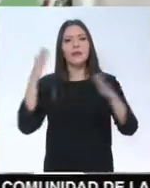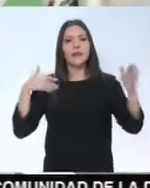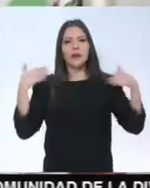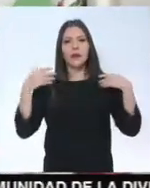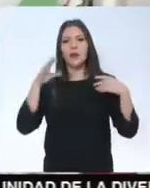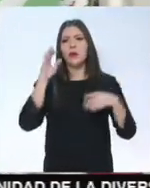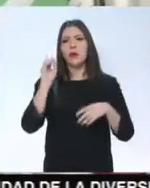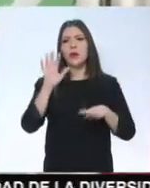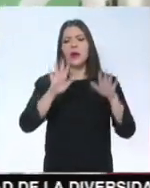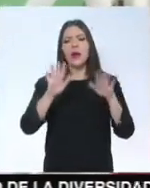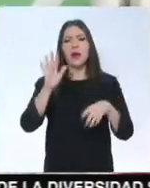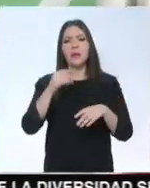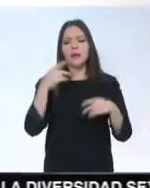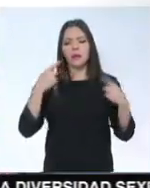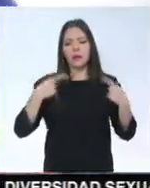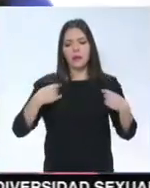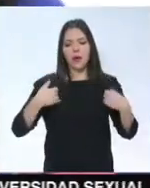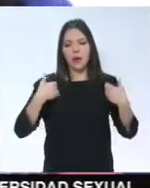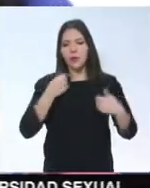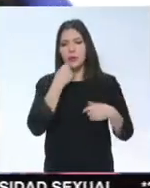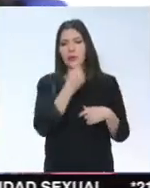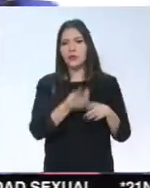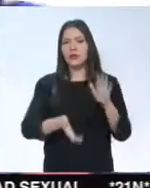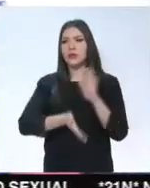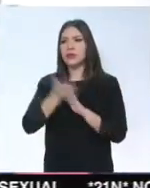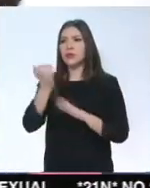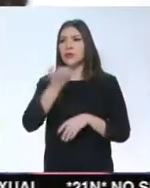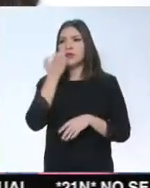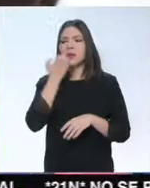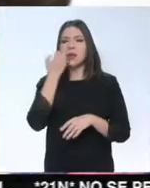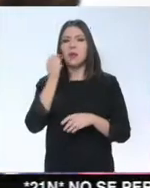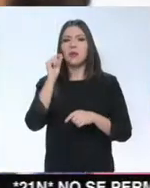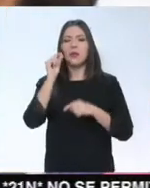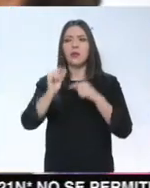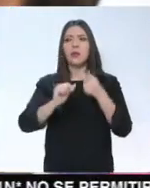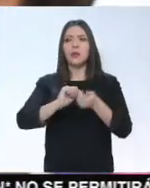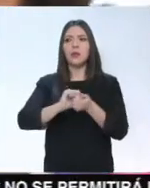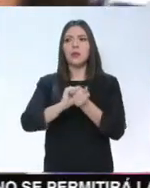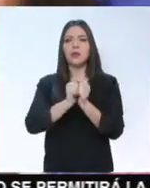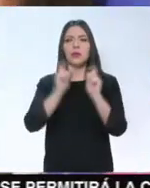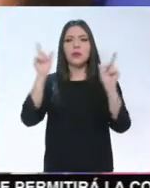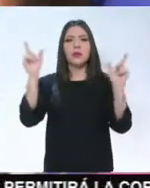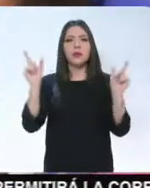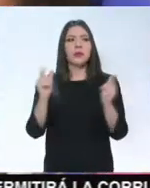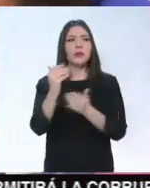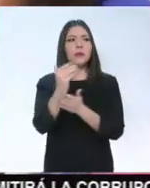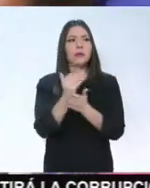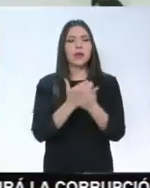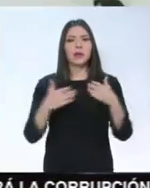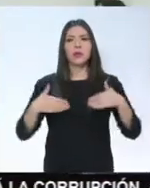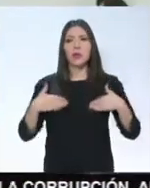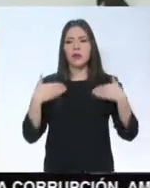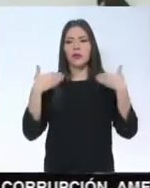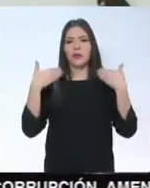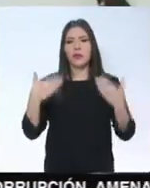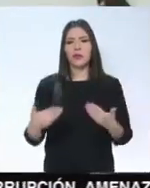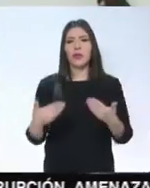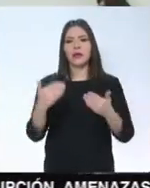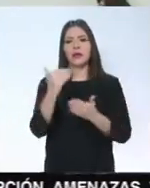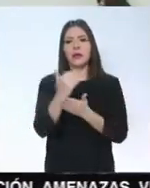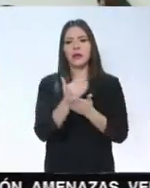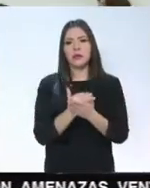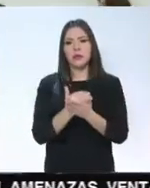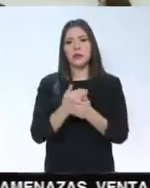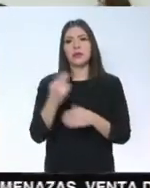la escuela, pues se va mermando, digamos, esta confianza no solo en las instituciones encargadas de la seguridad pública, sino